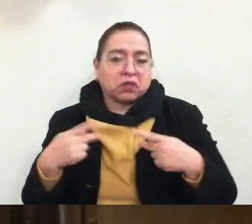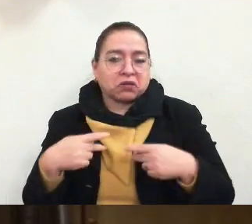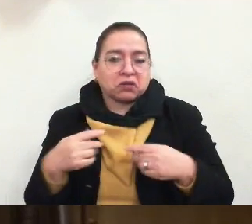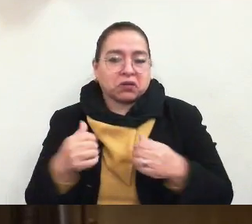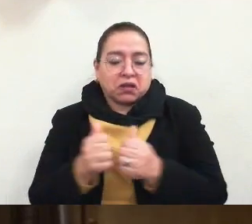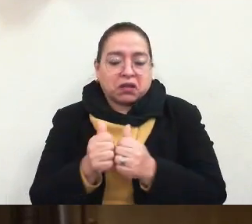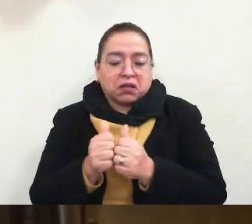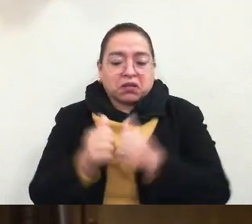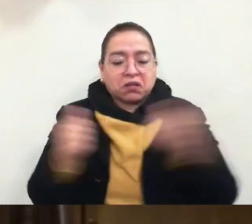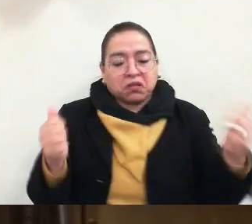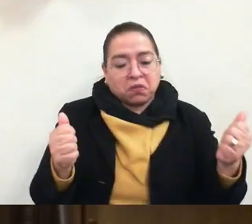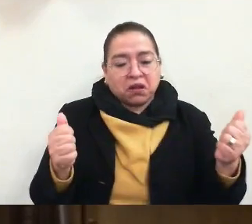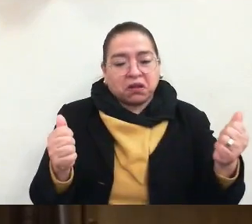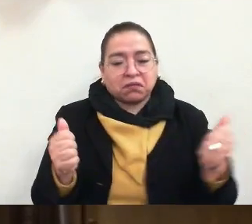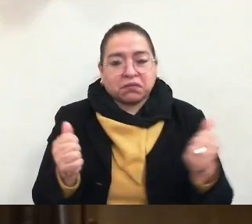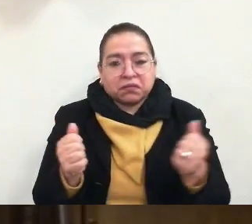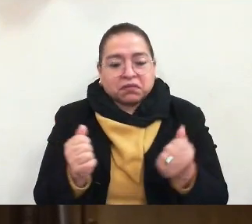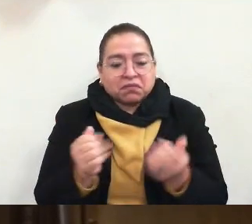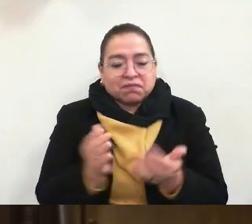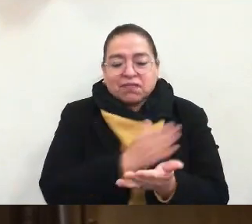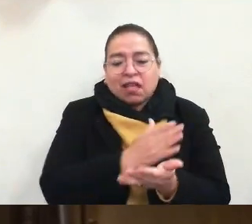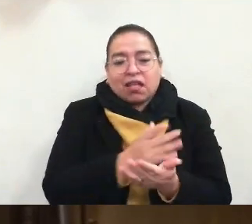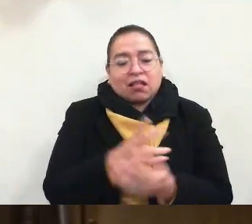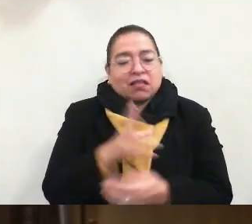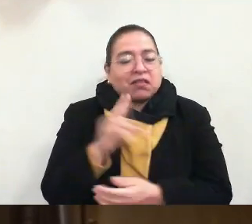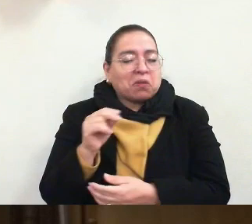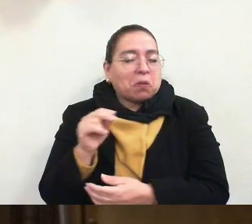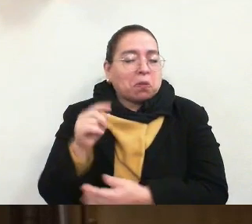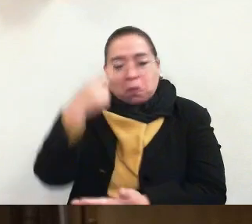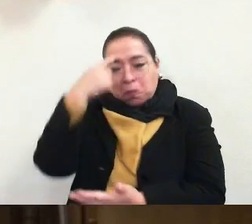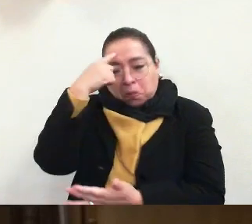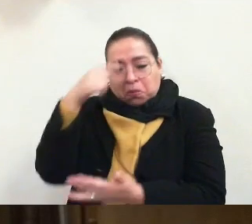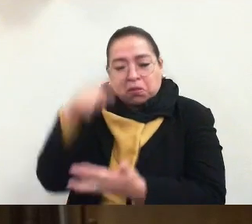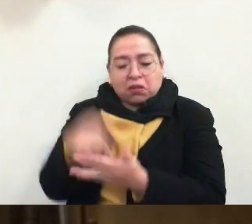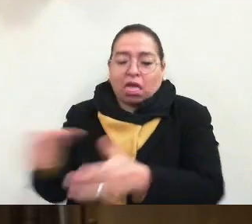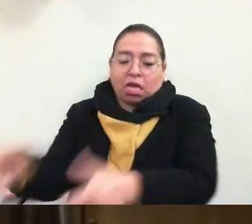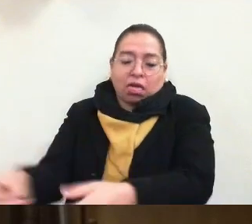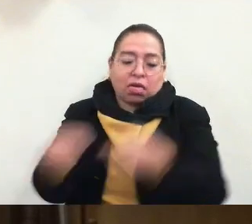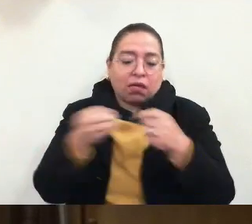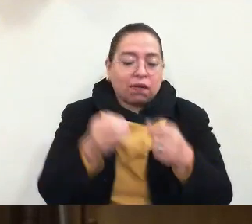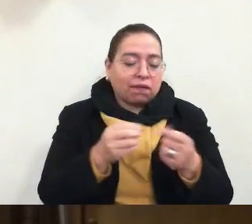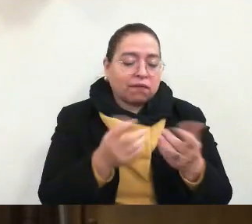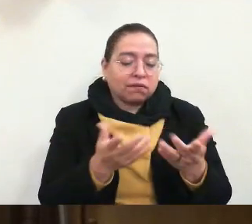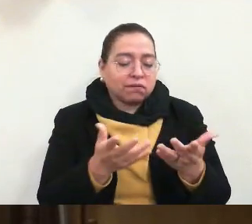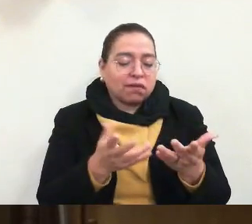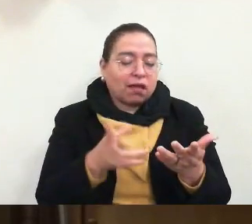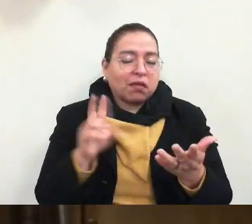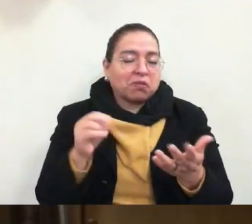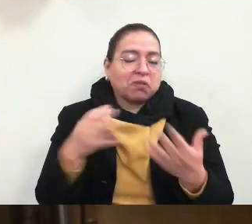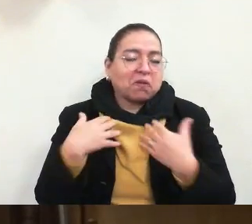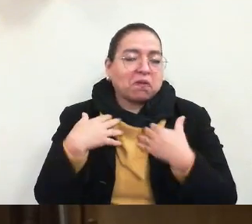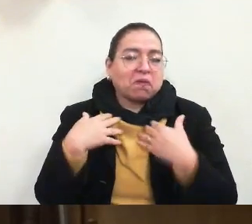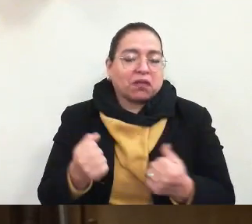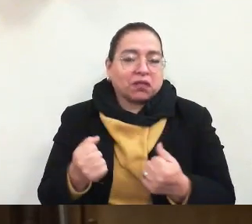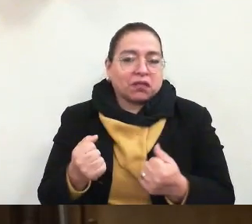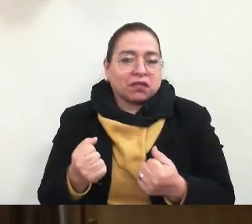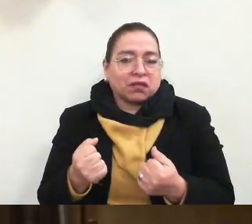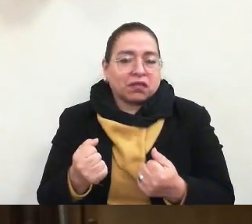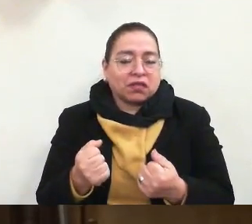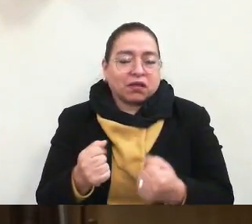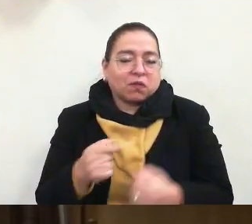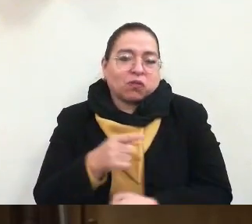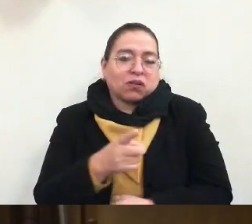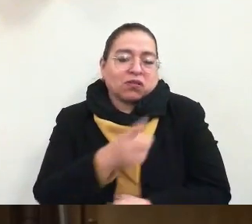lectura sesgada, ideologizada, pero no lo que Dios